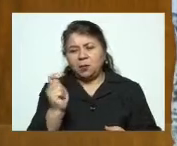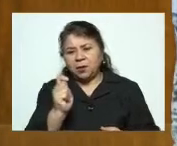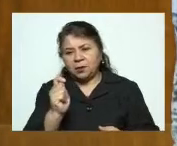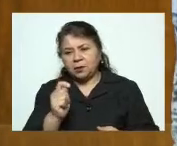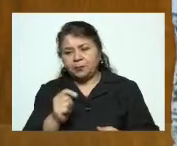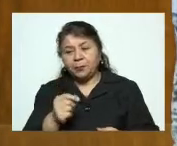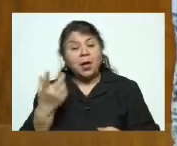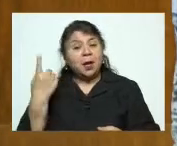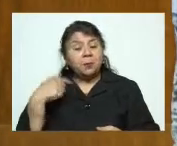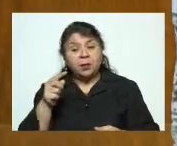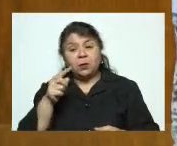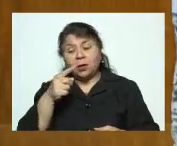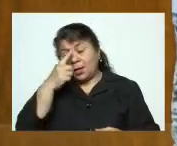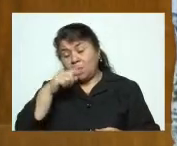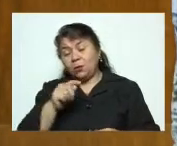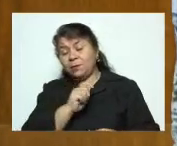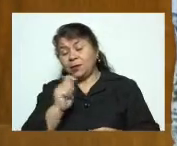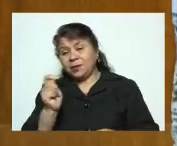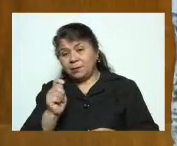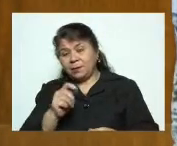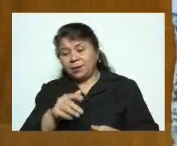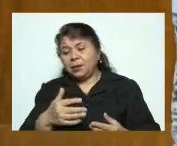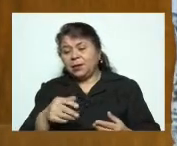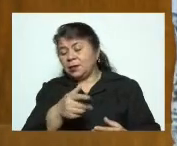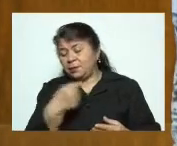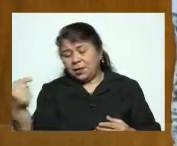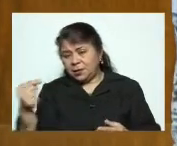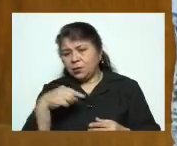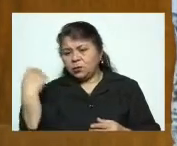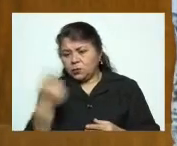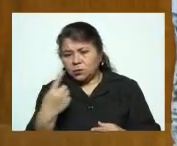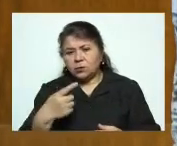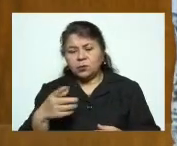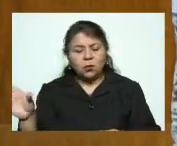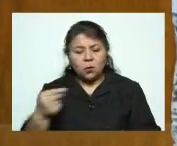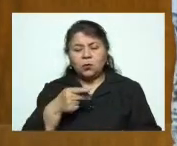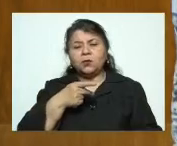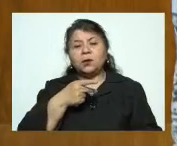un brote que los sanjuaninos estamos trabajando para poderlo contener.